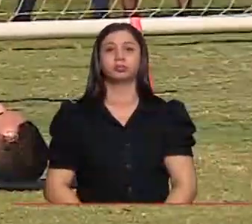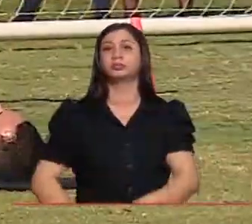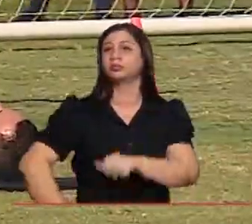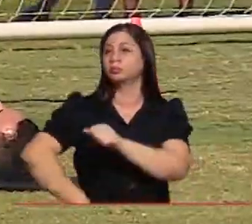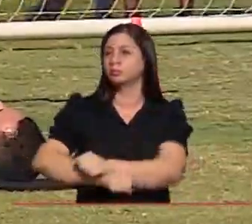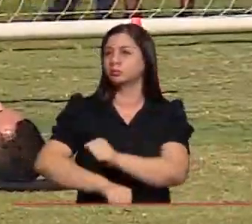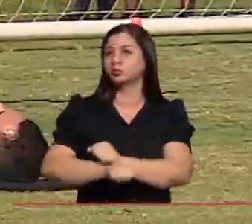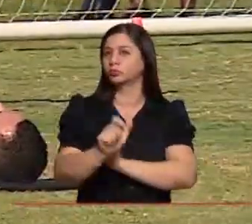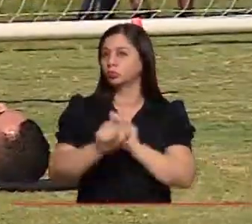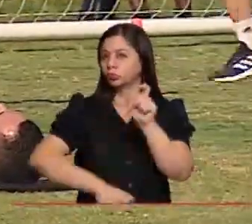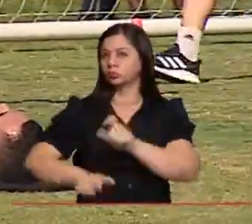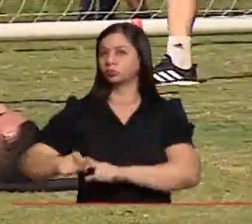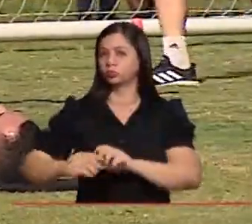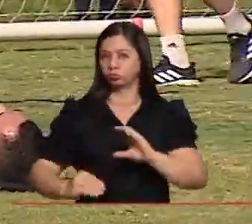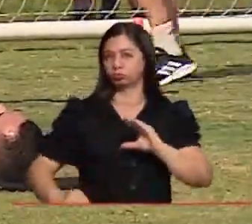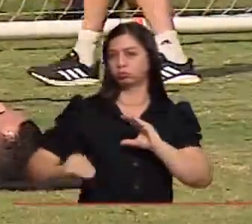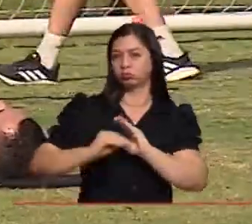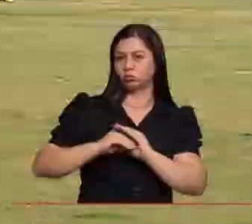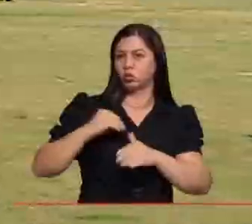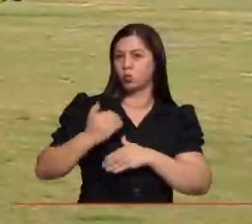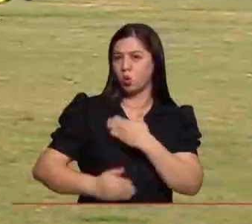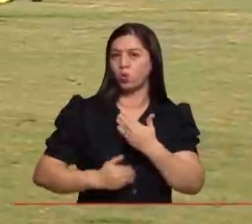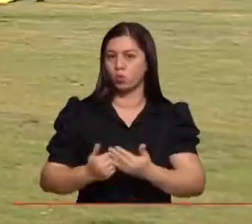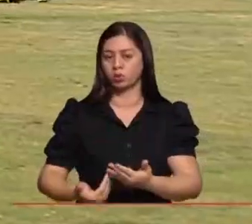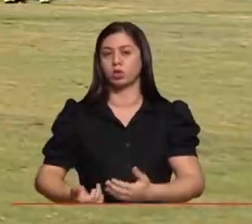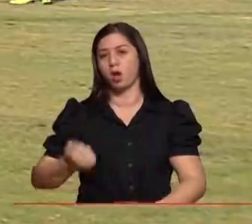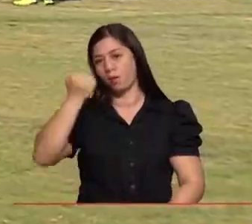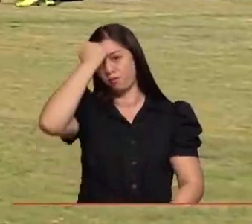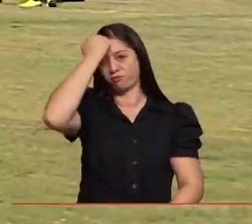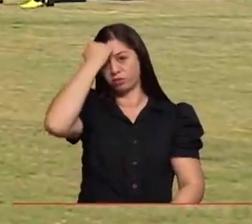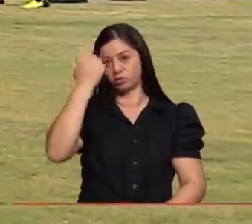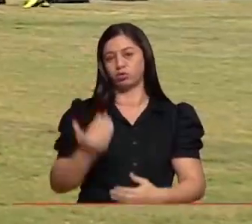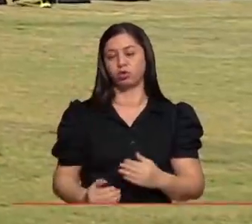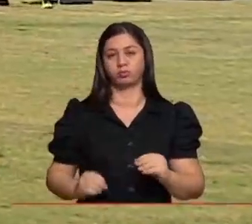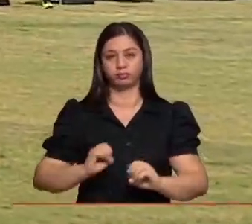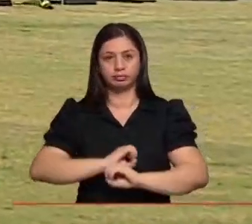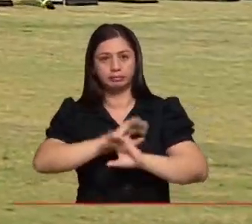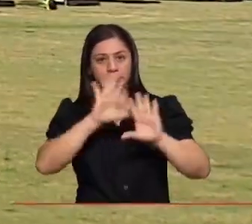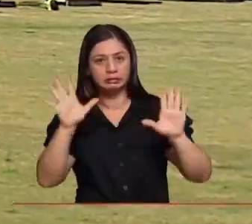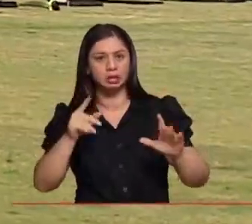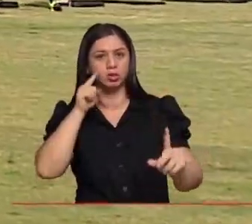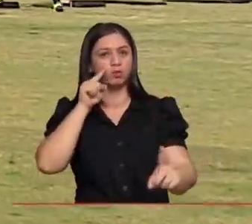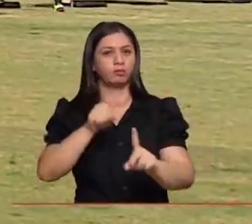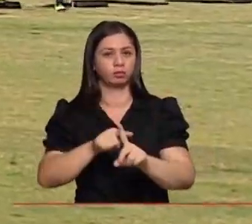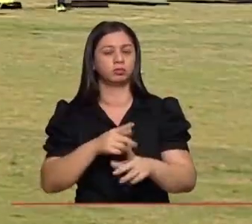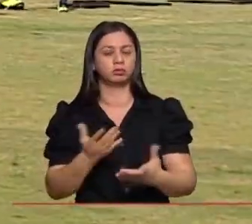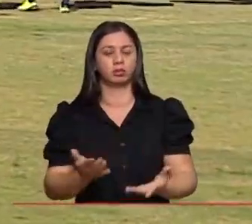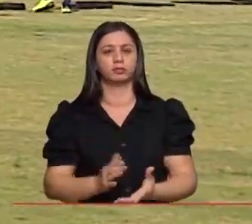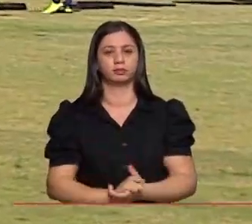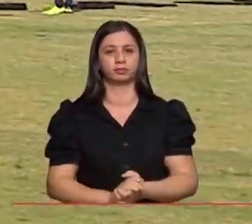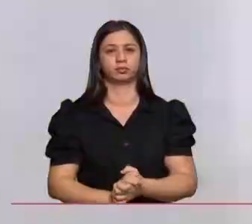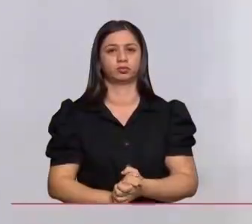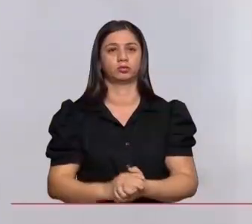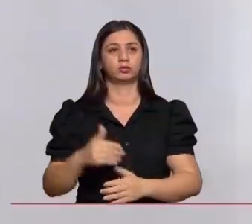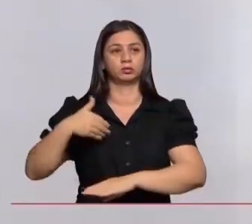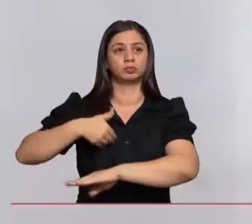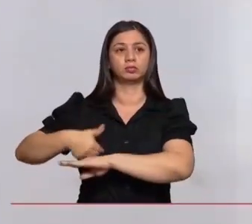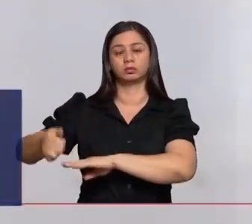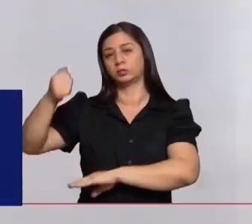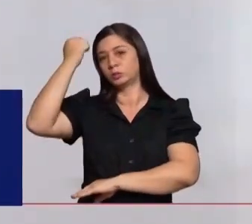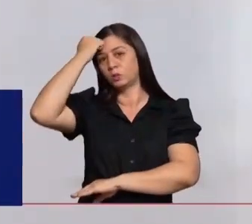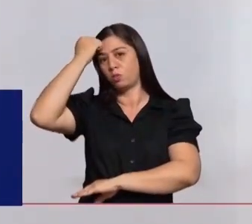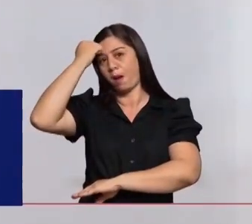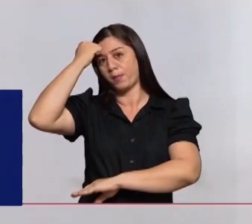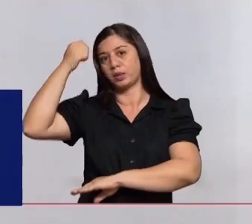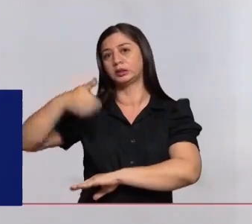jugadores también se han ido adaptando al estilo de juego que quiere el cuerpo técnico y tienen claros los objetivos. Y lo que me ha pedido el técnico por